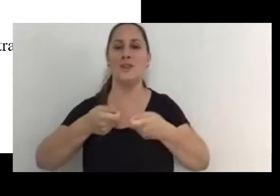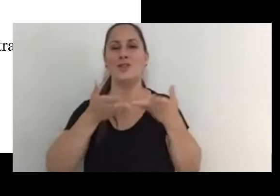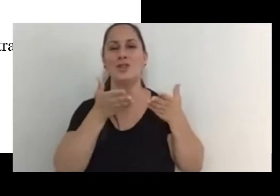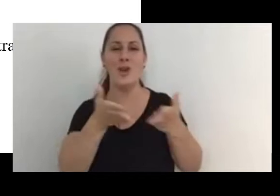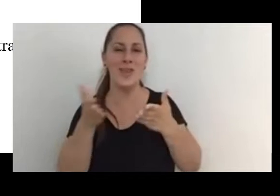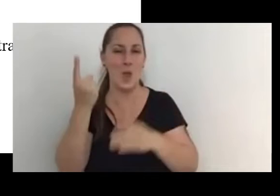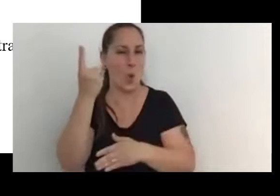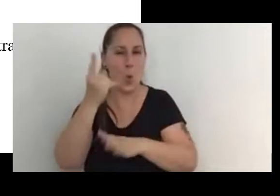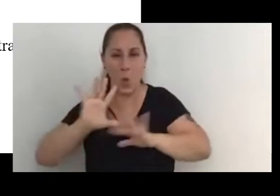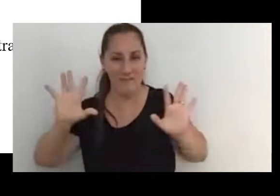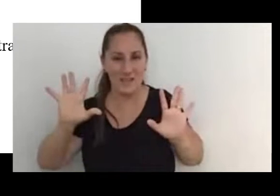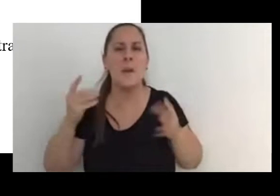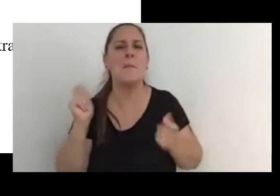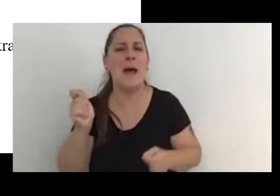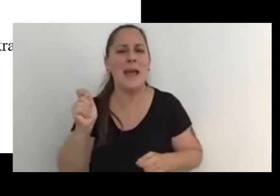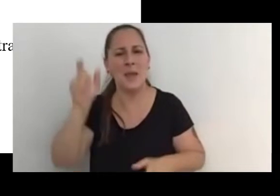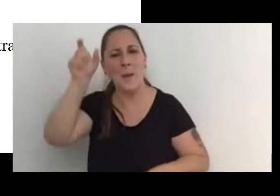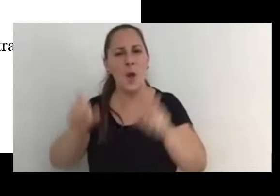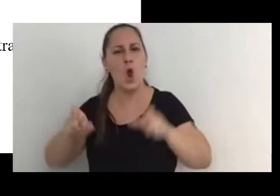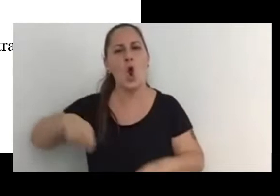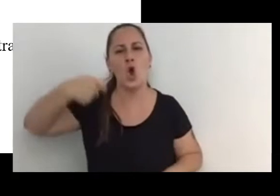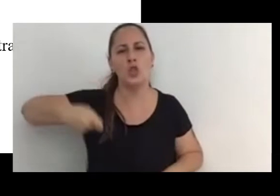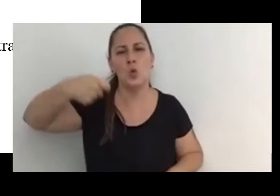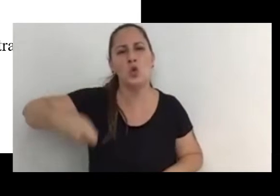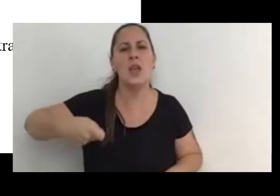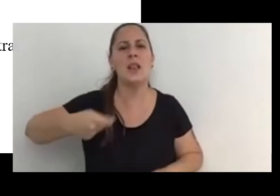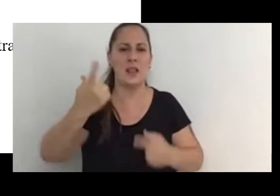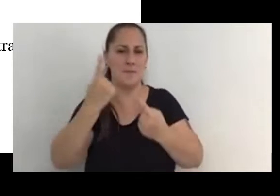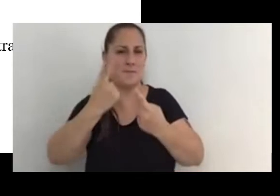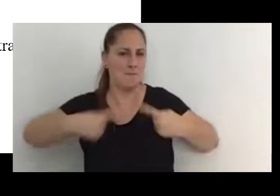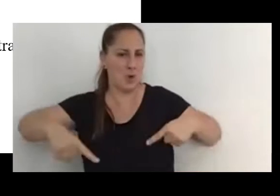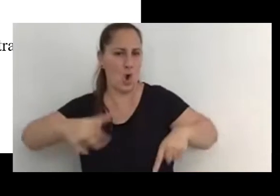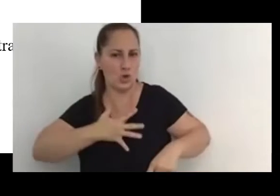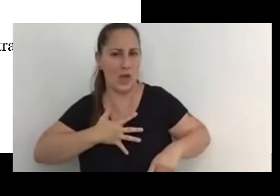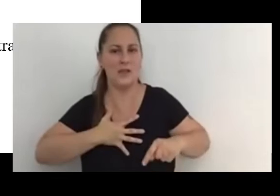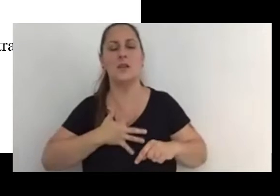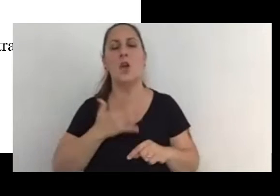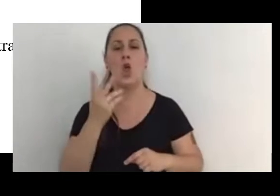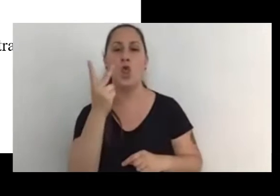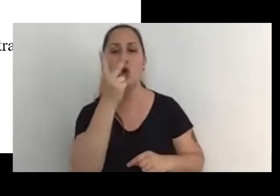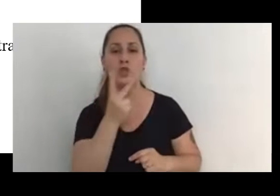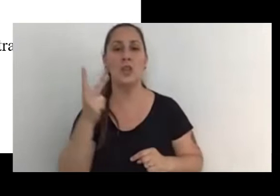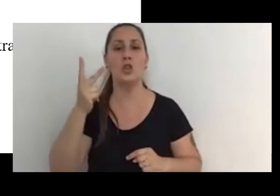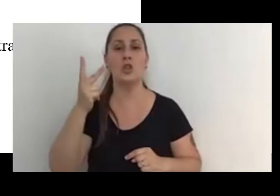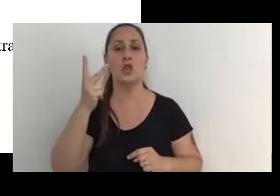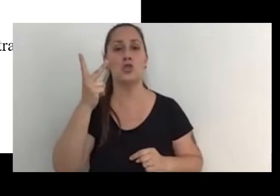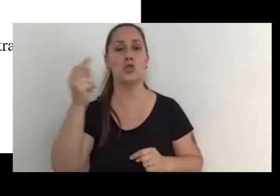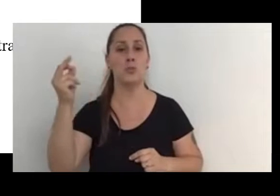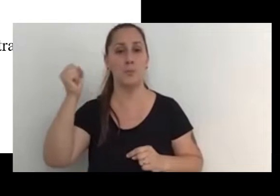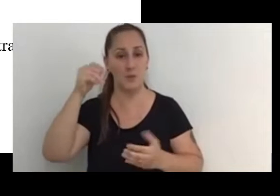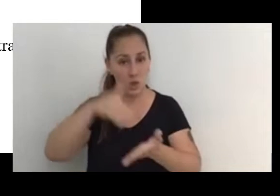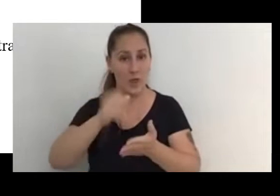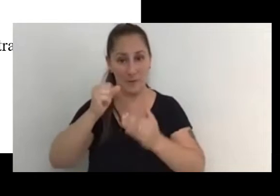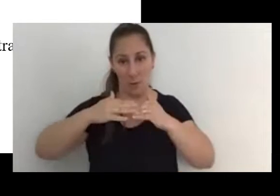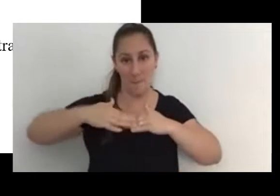aquellos contribuyentes que tengan un patrimonio superior a 200 millones de pesos, ya sea en el